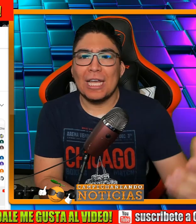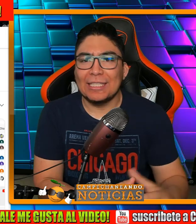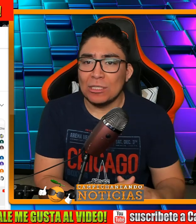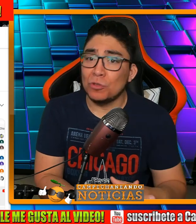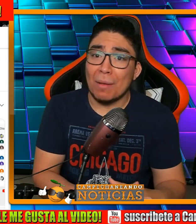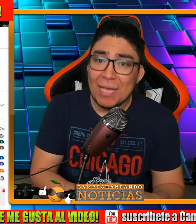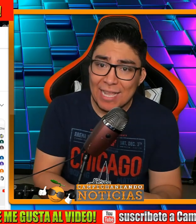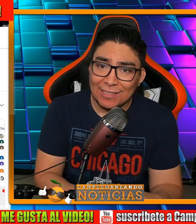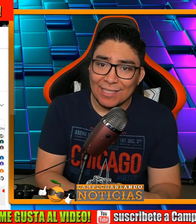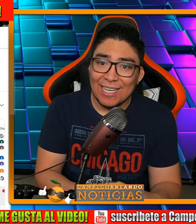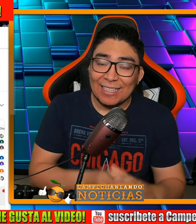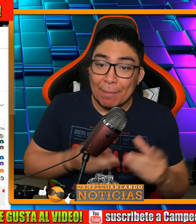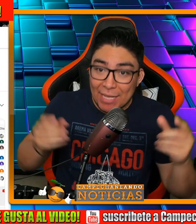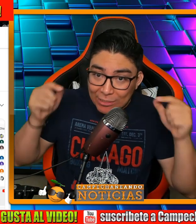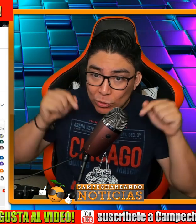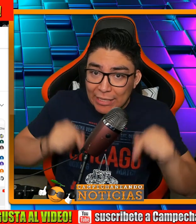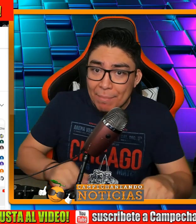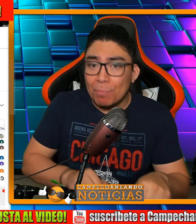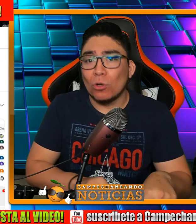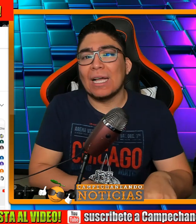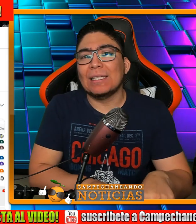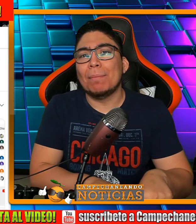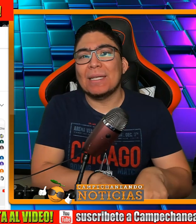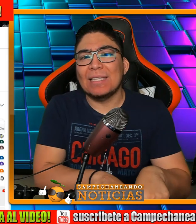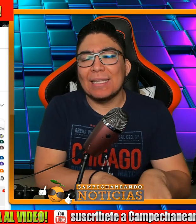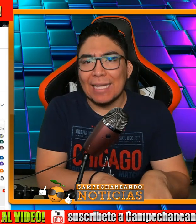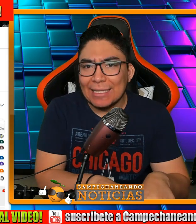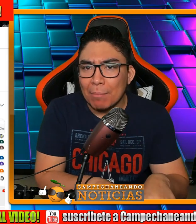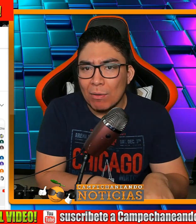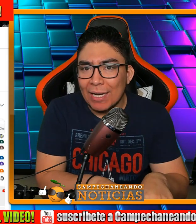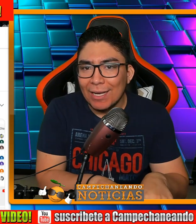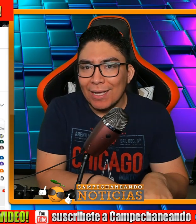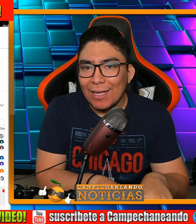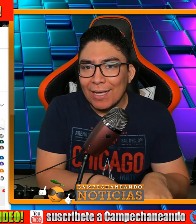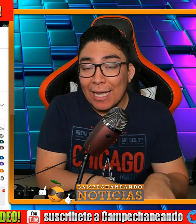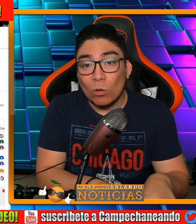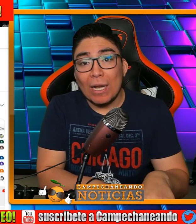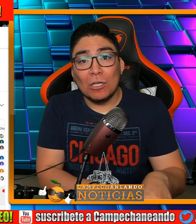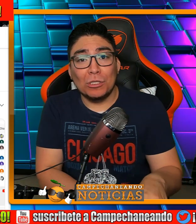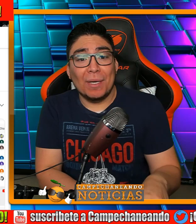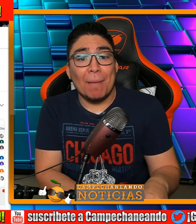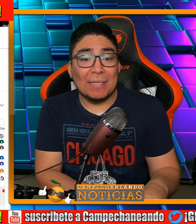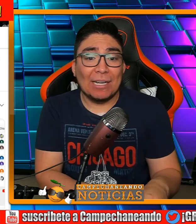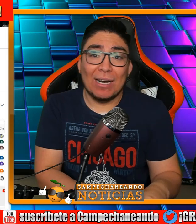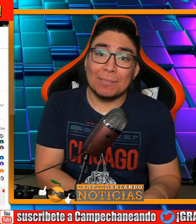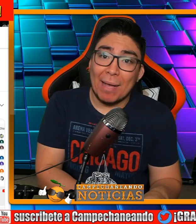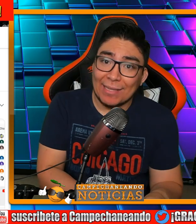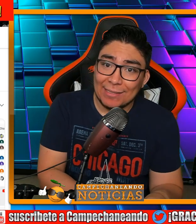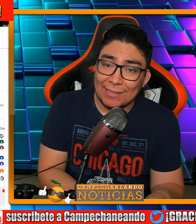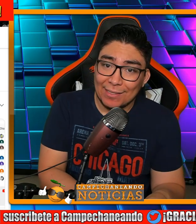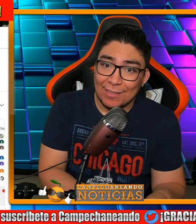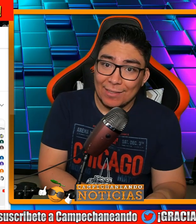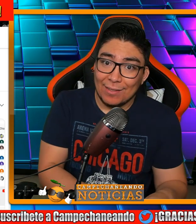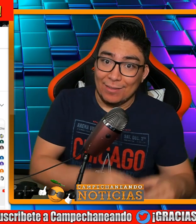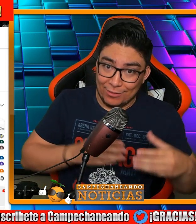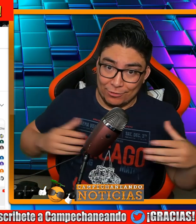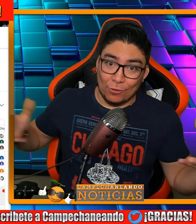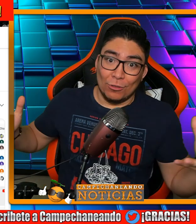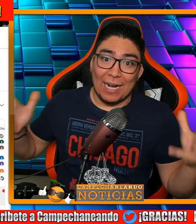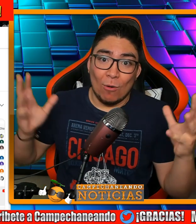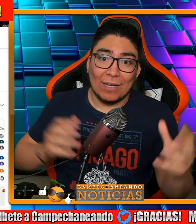todos ustedes de sus familias también es un tema importante el presidente andrés manuel el cual inclusive ya empezaron las mantas